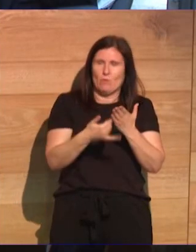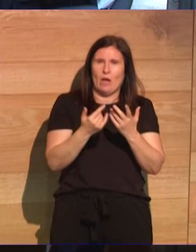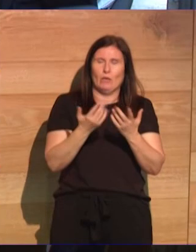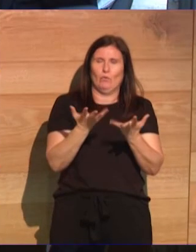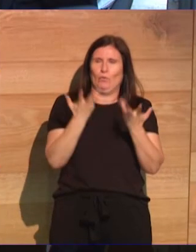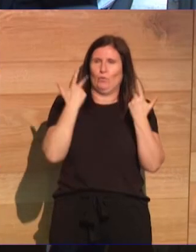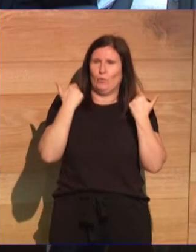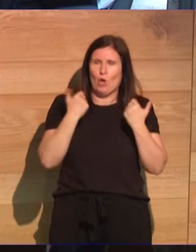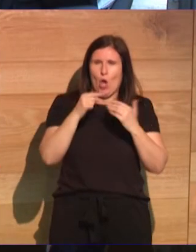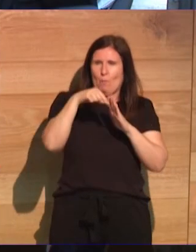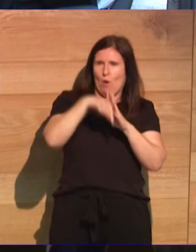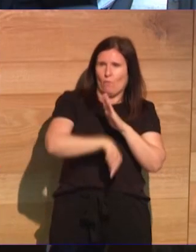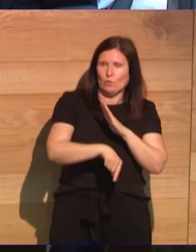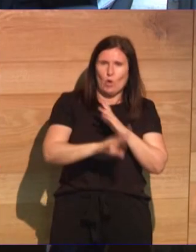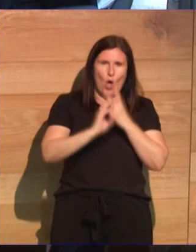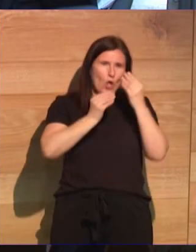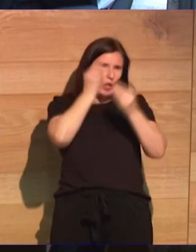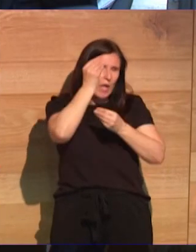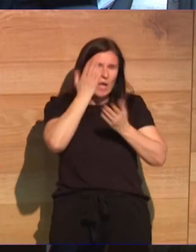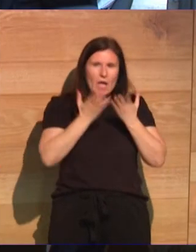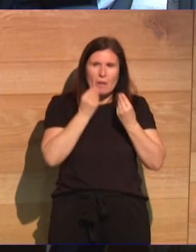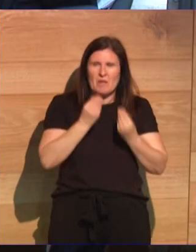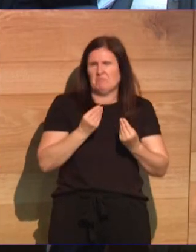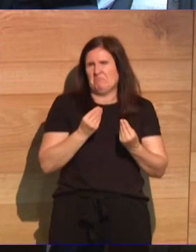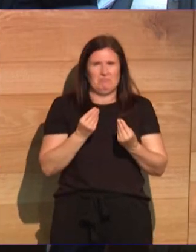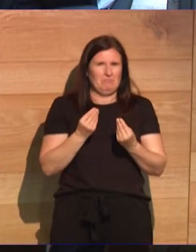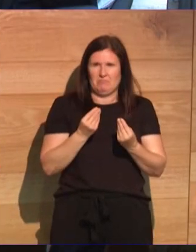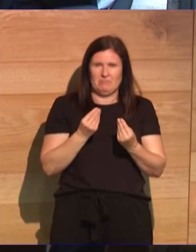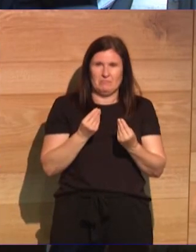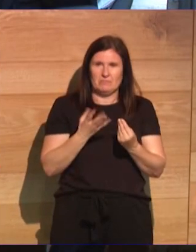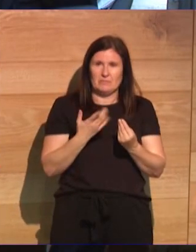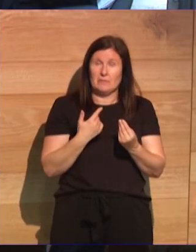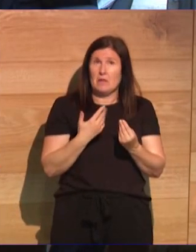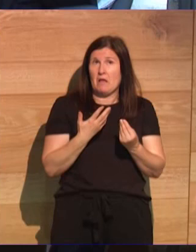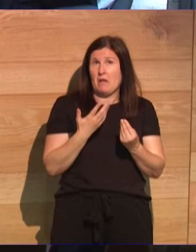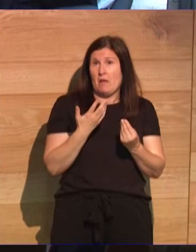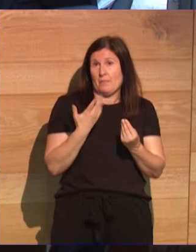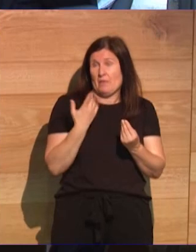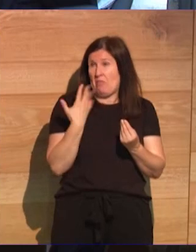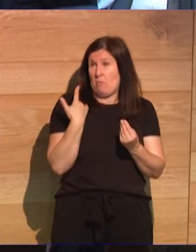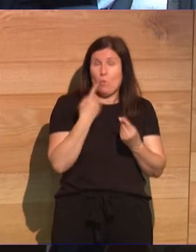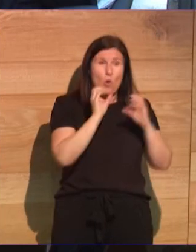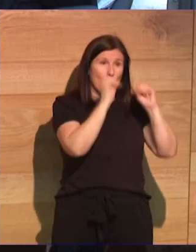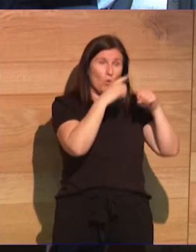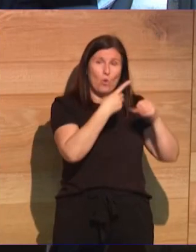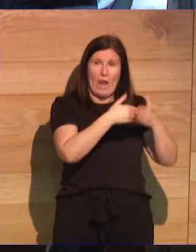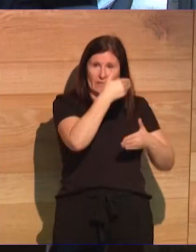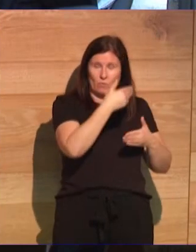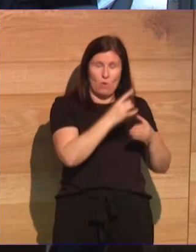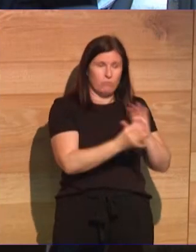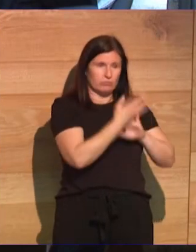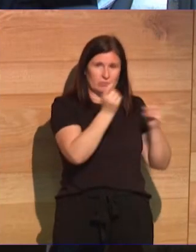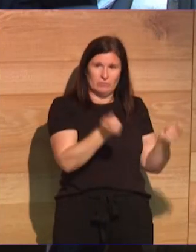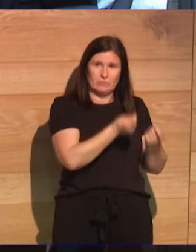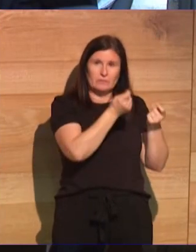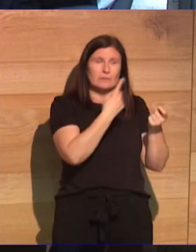fluido, profundo, de hacer esas reflexiones. Entonces, no hace mucho Google publicaba un artículo en el